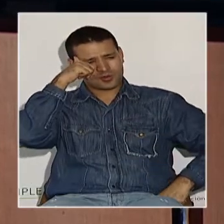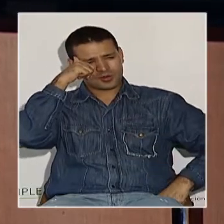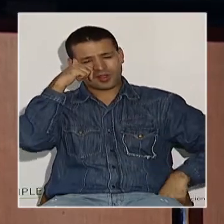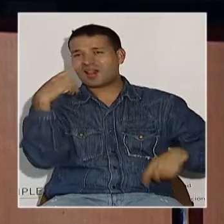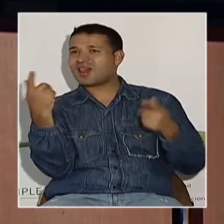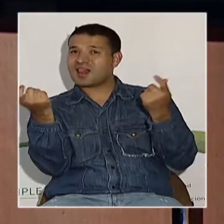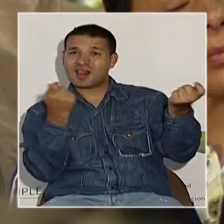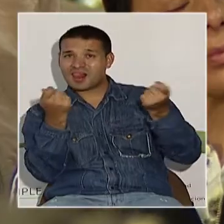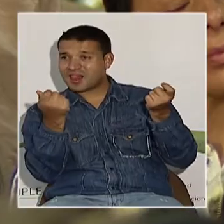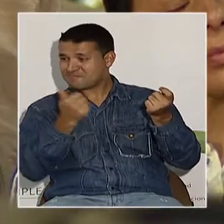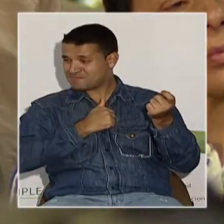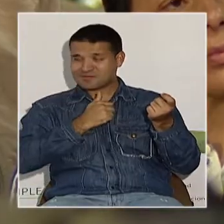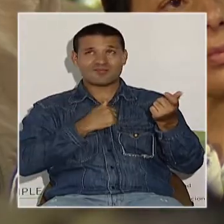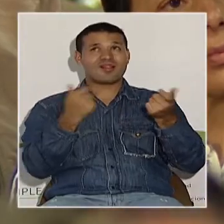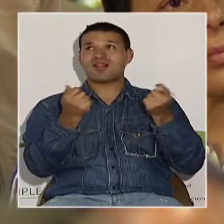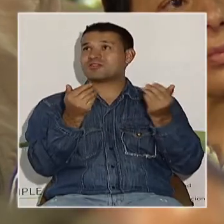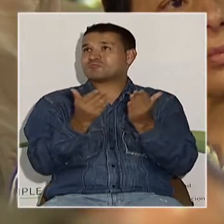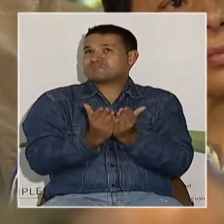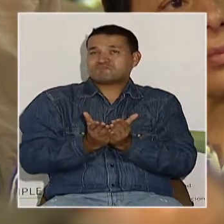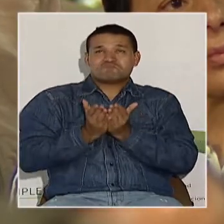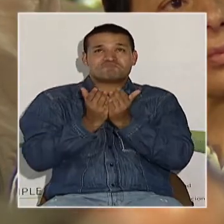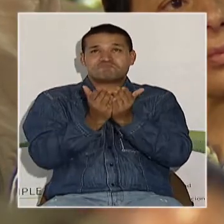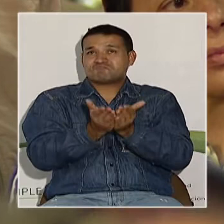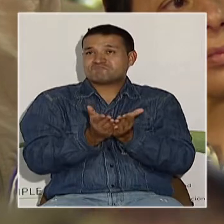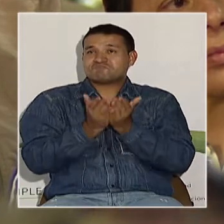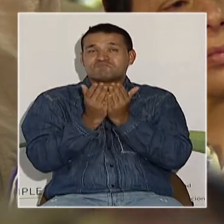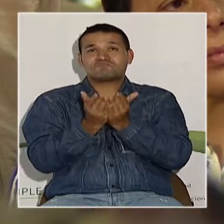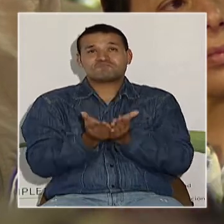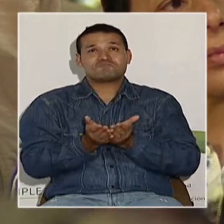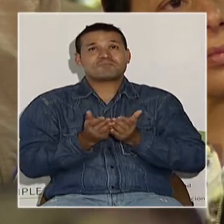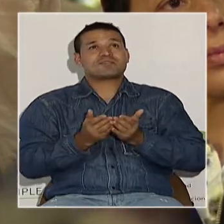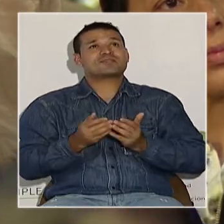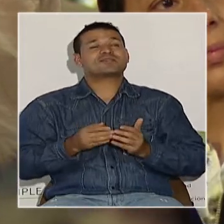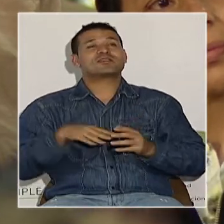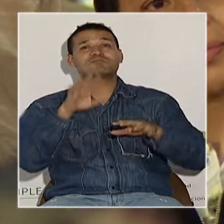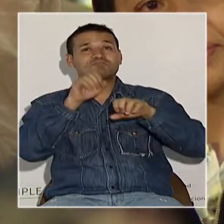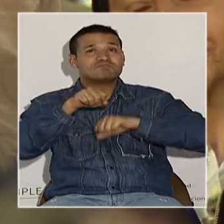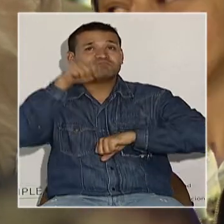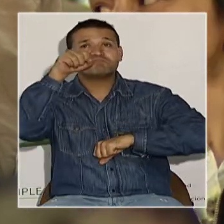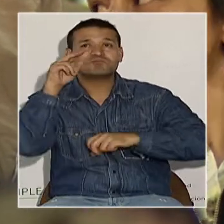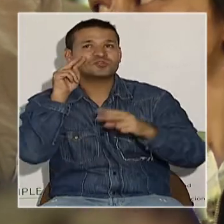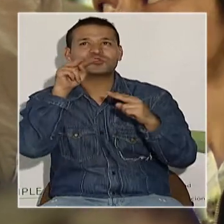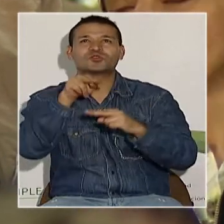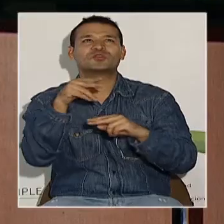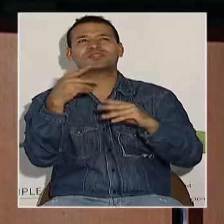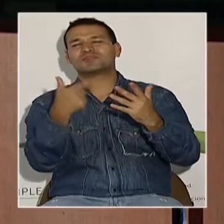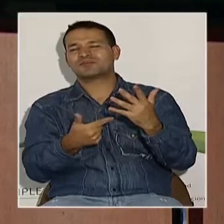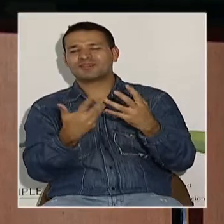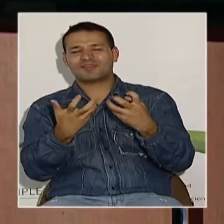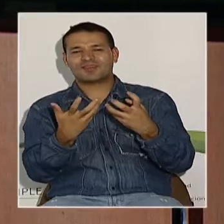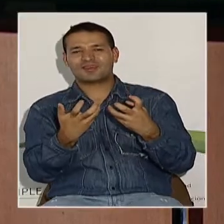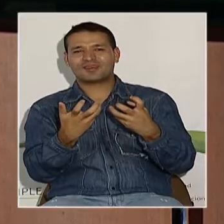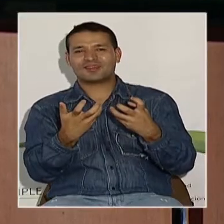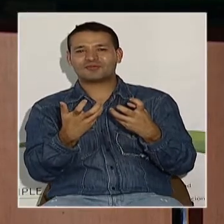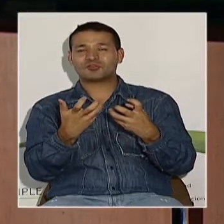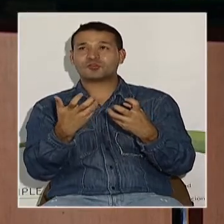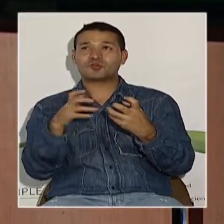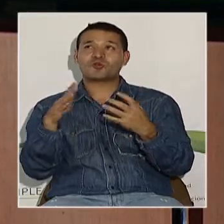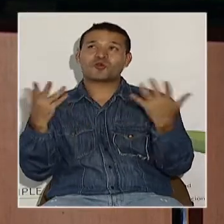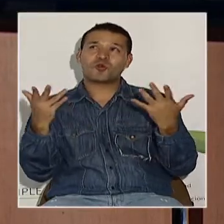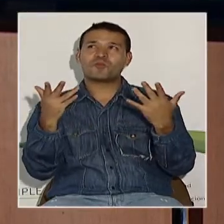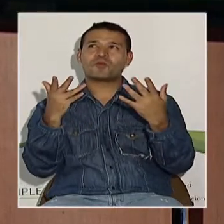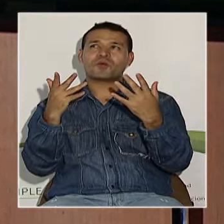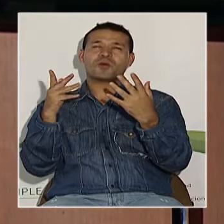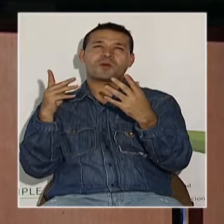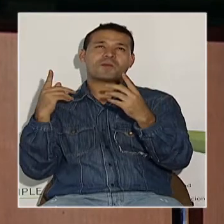controlamos nada, que navegamos en un mar de incertidumbre, como digo yo, y estamos tratando de hacer llevadero la llegada al puerto.